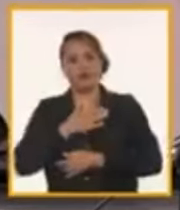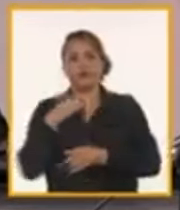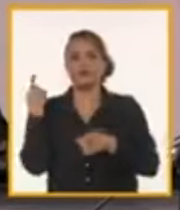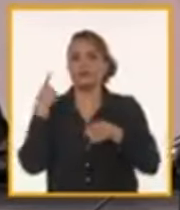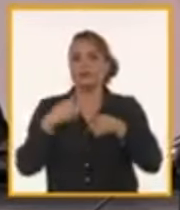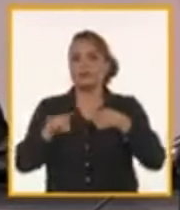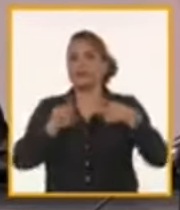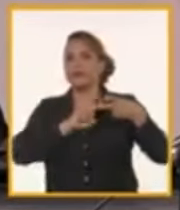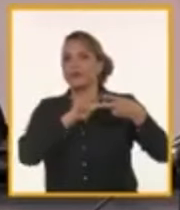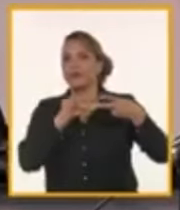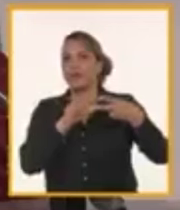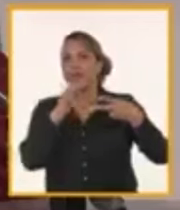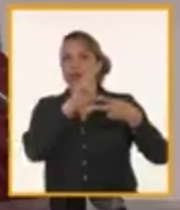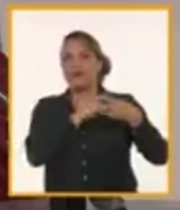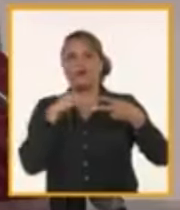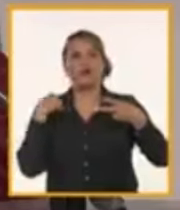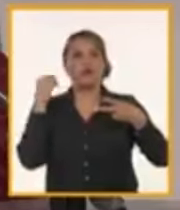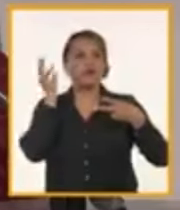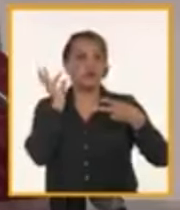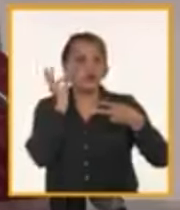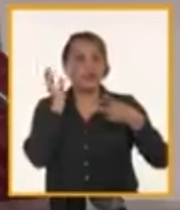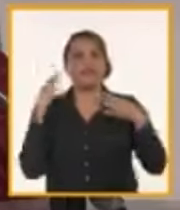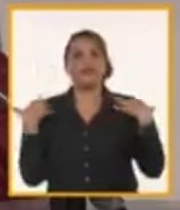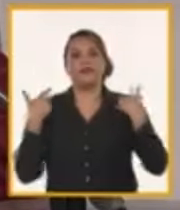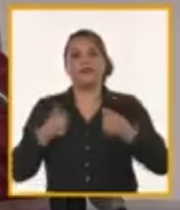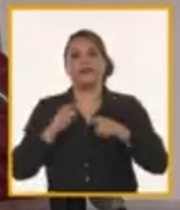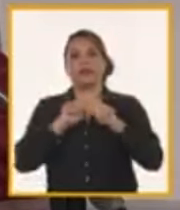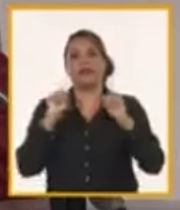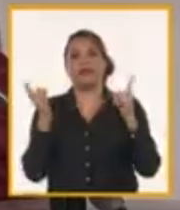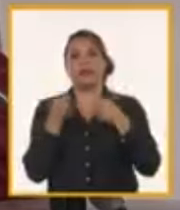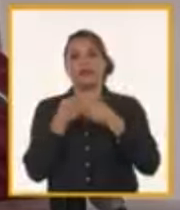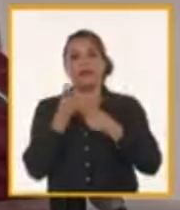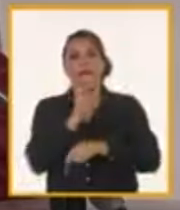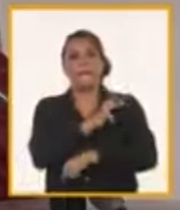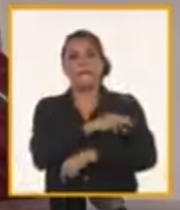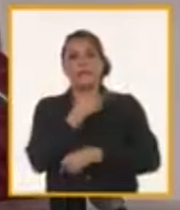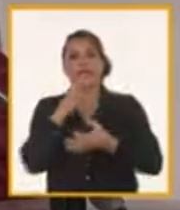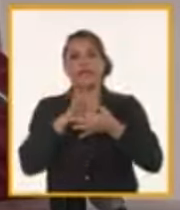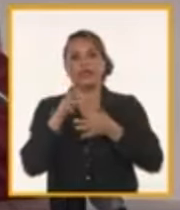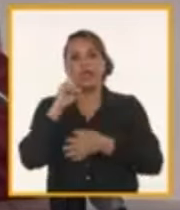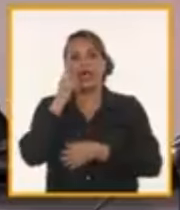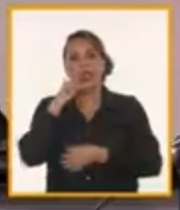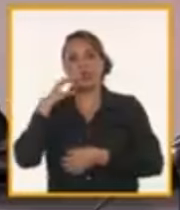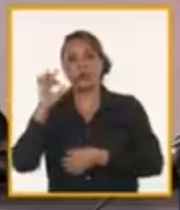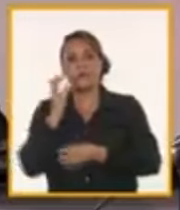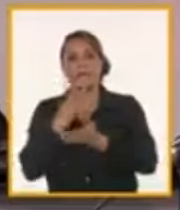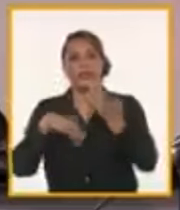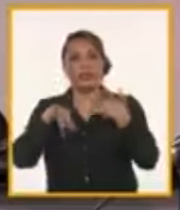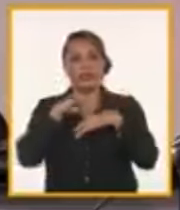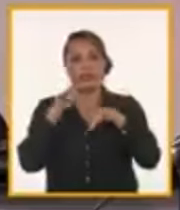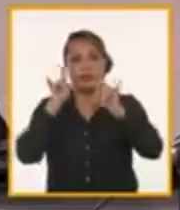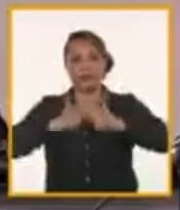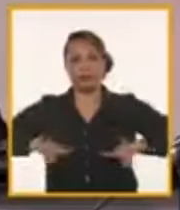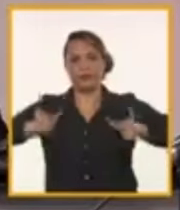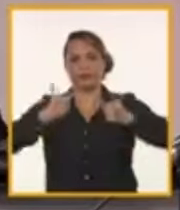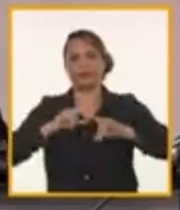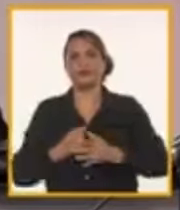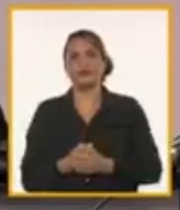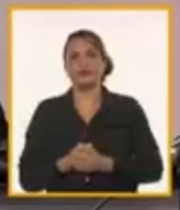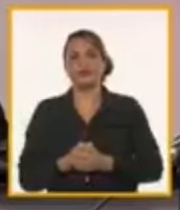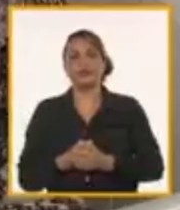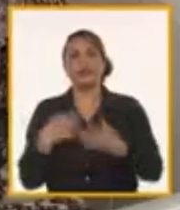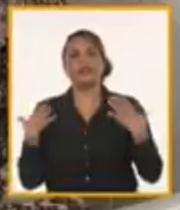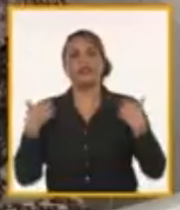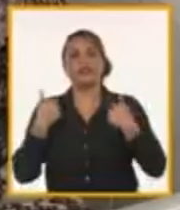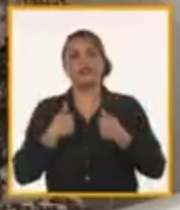acompaña la doctora Daisy Fraga cedr directora general de pregrado del Ministerio de educación superior la directora general de investigación y